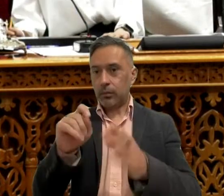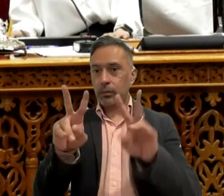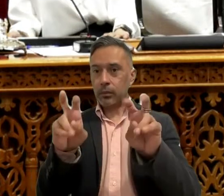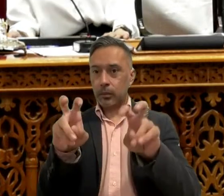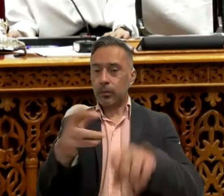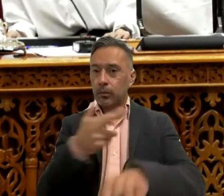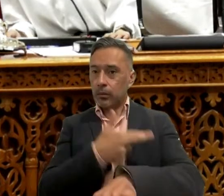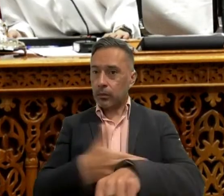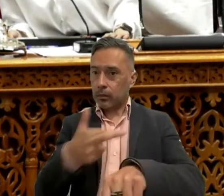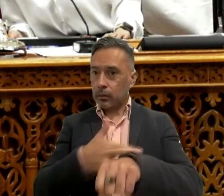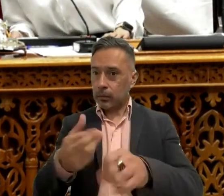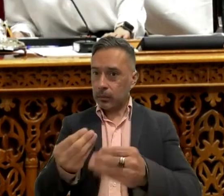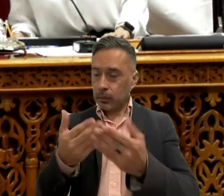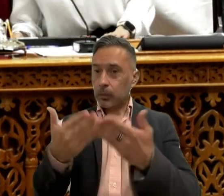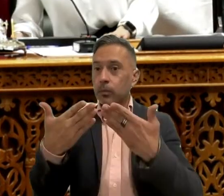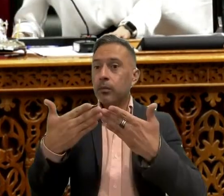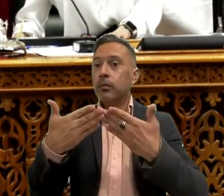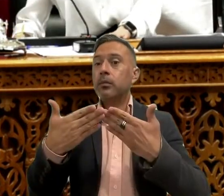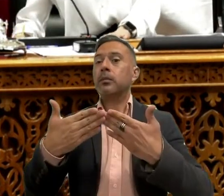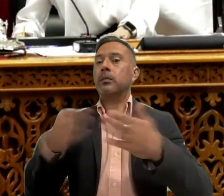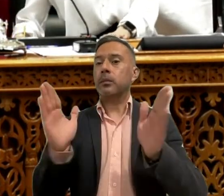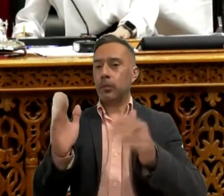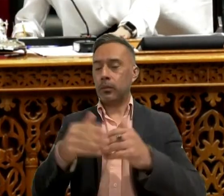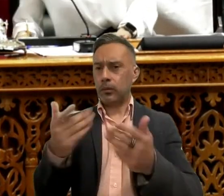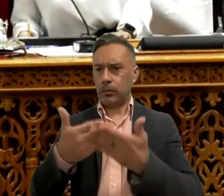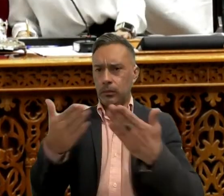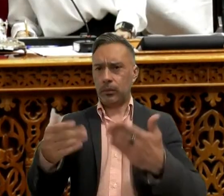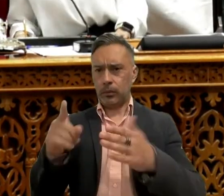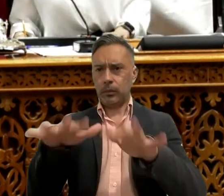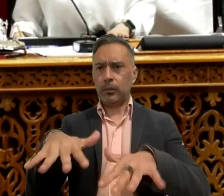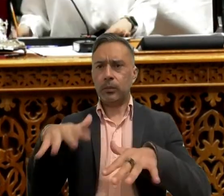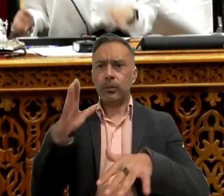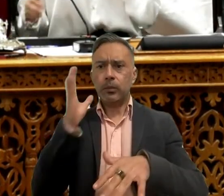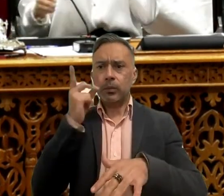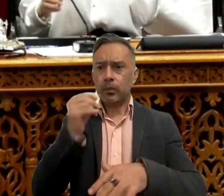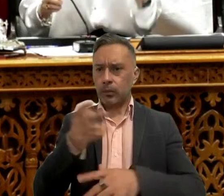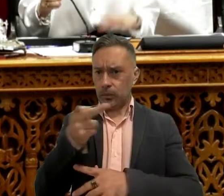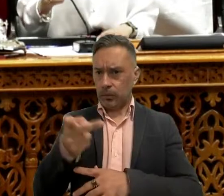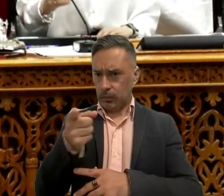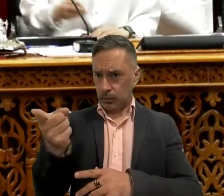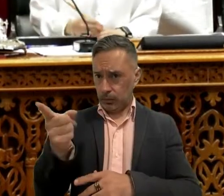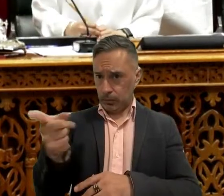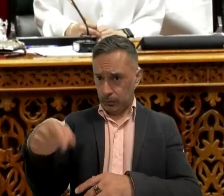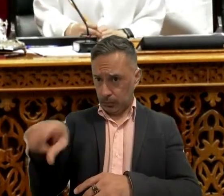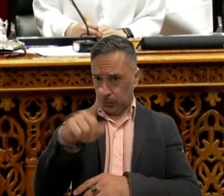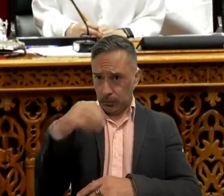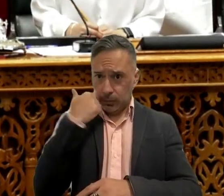de dictamen y pregunto a la legislatura si alguien desea hacer uso de la palabra.